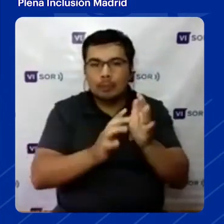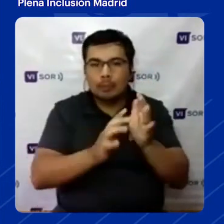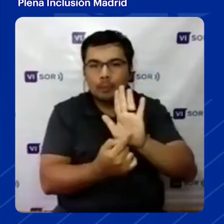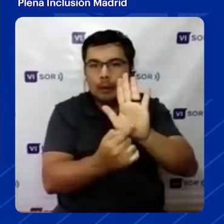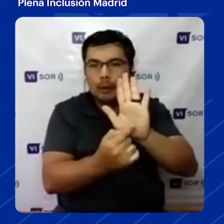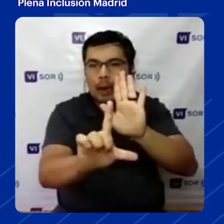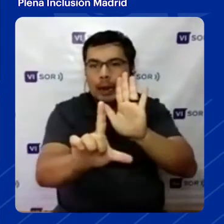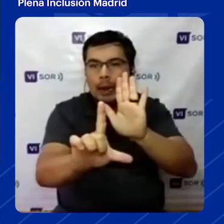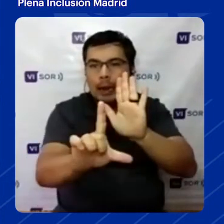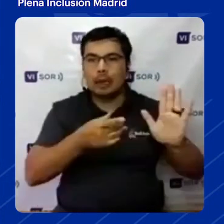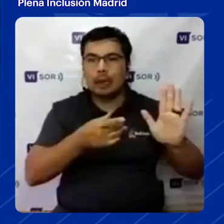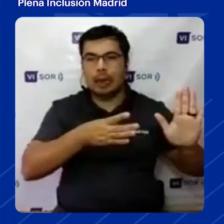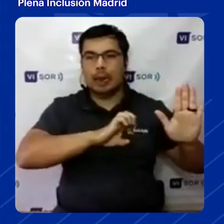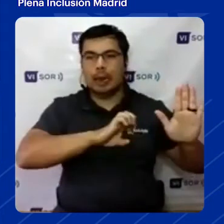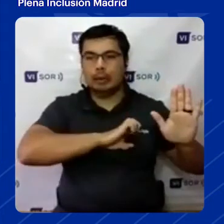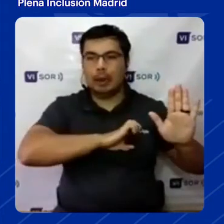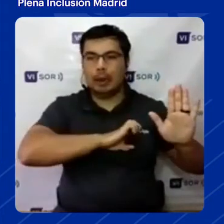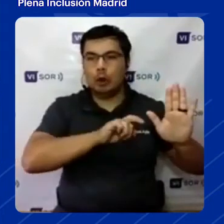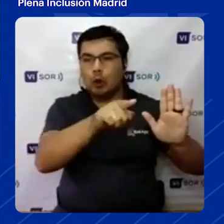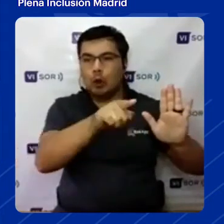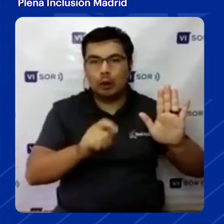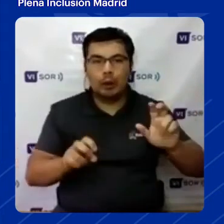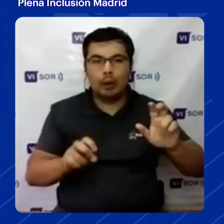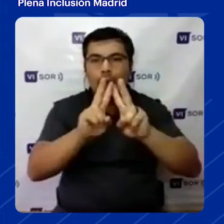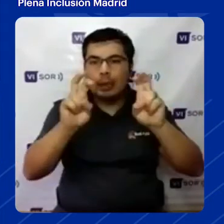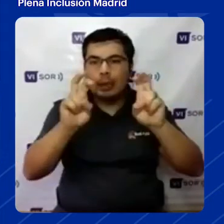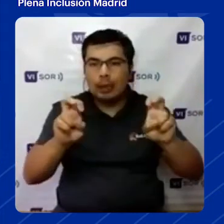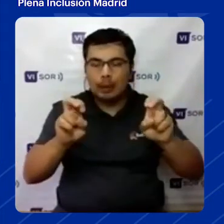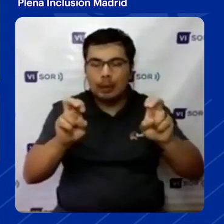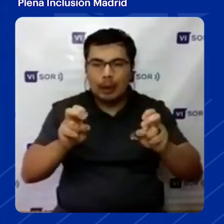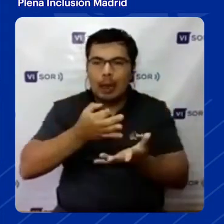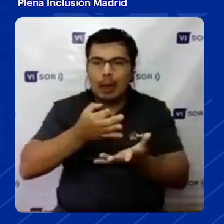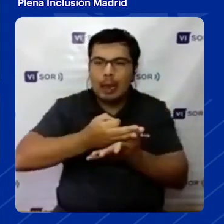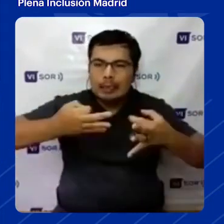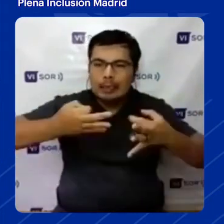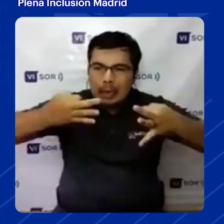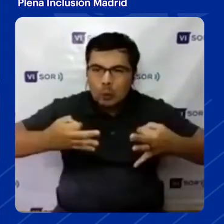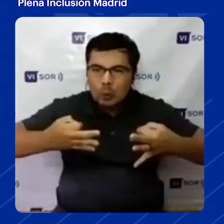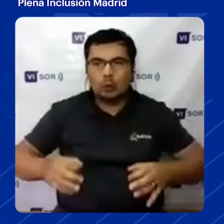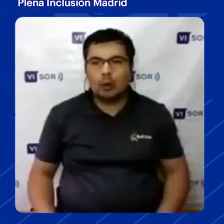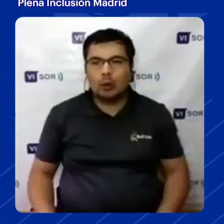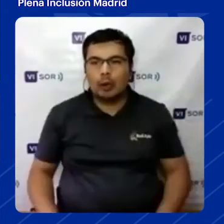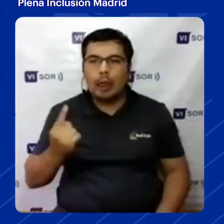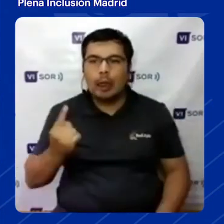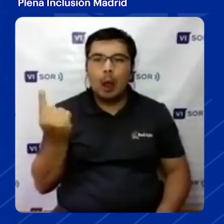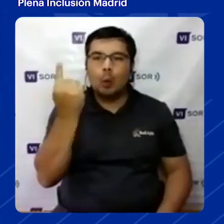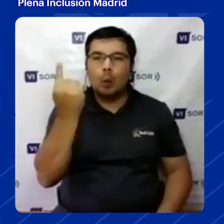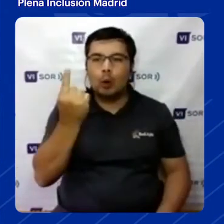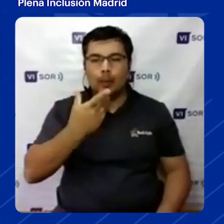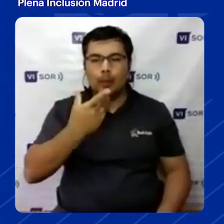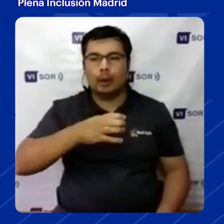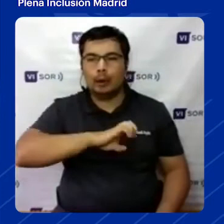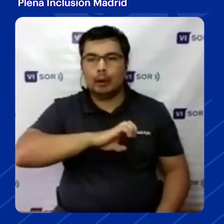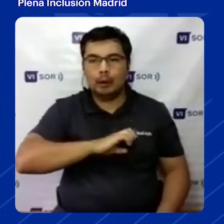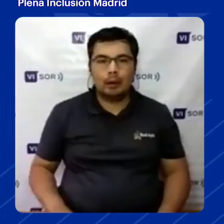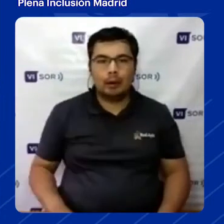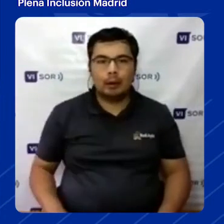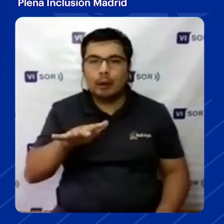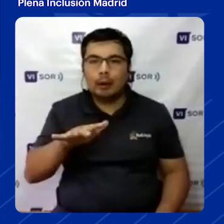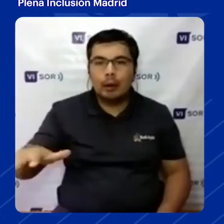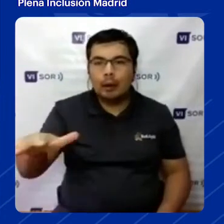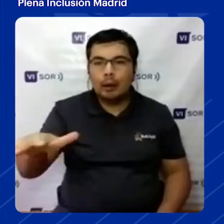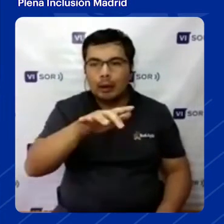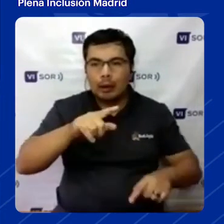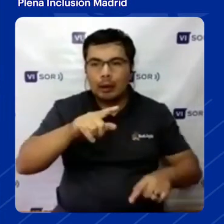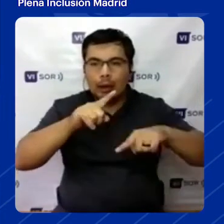es el Estatuto de Autonomía de la Comunidad de Madrid. En España, la organización territorial es por lo que se denominan comunidades autónomas,